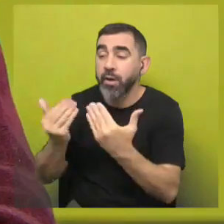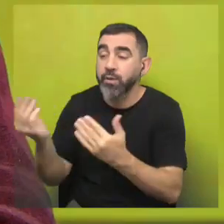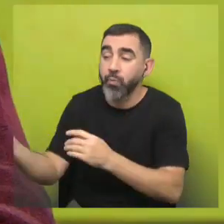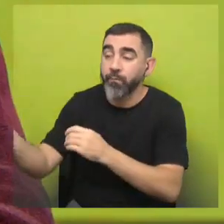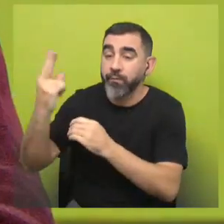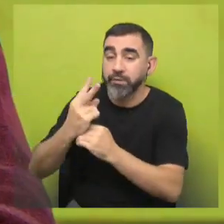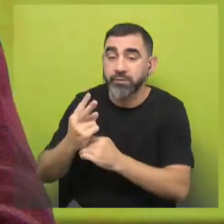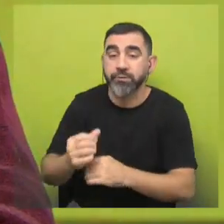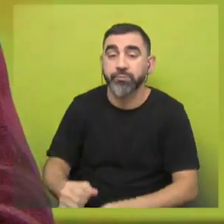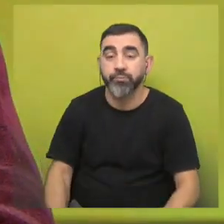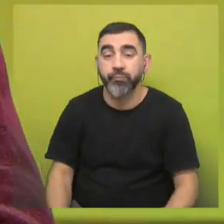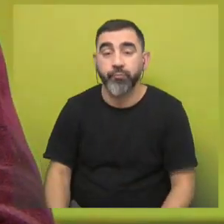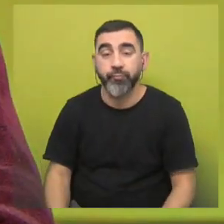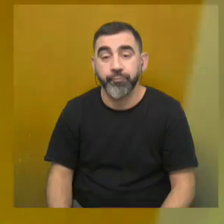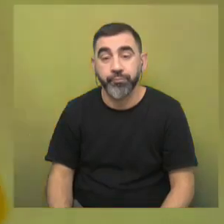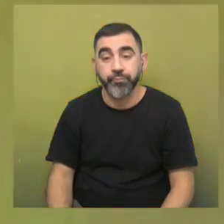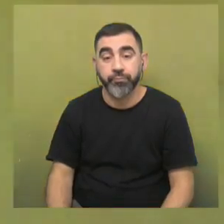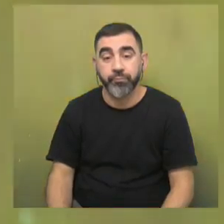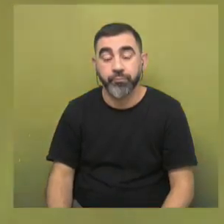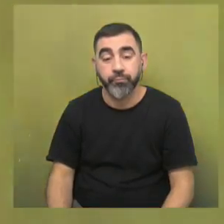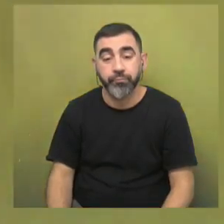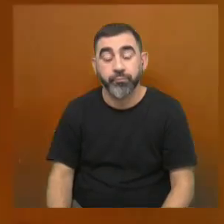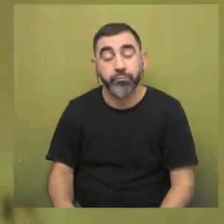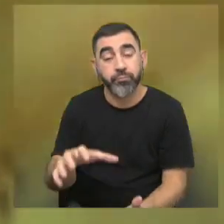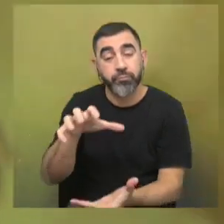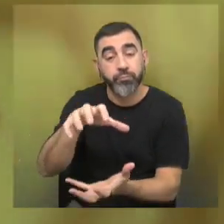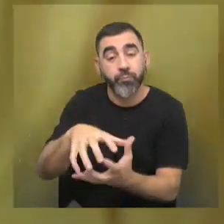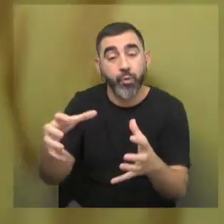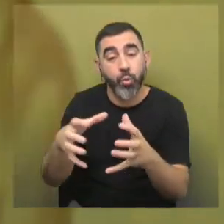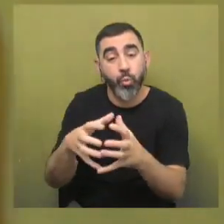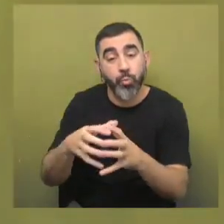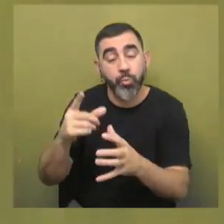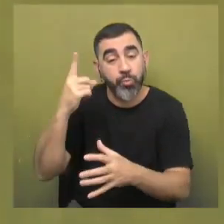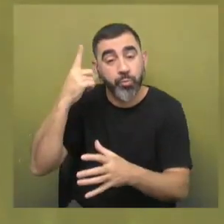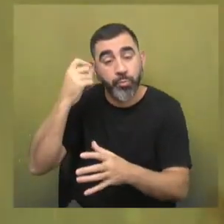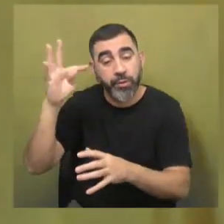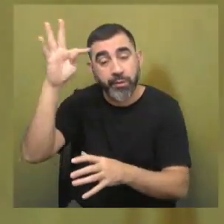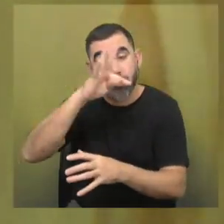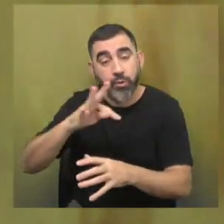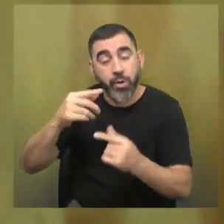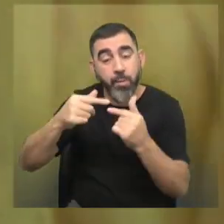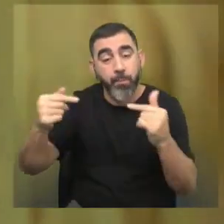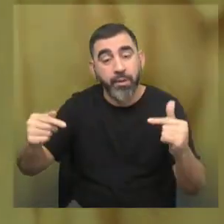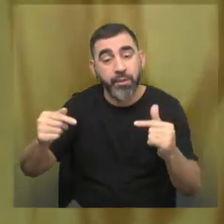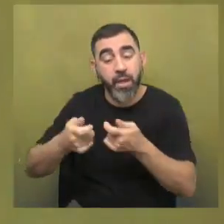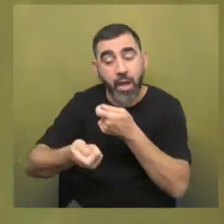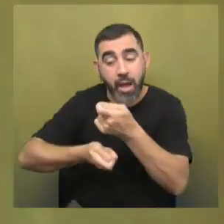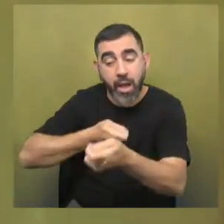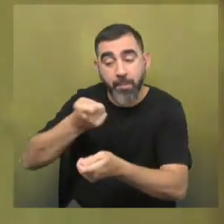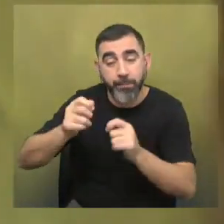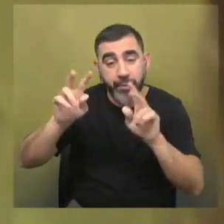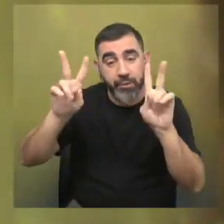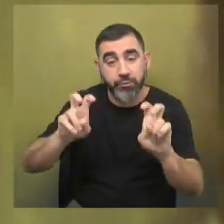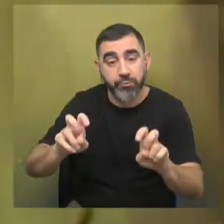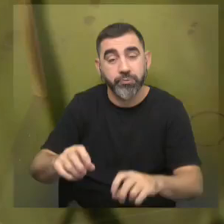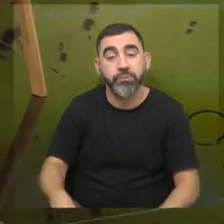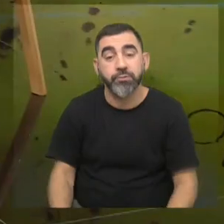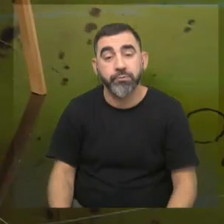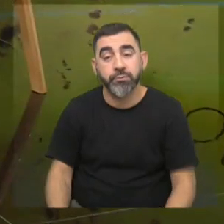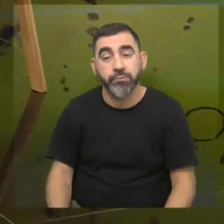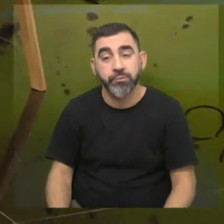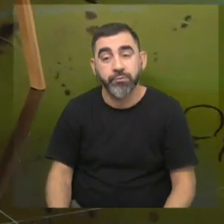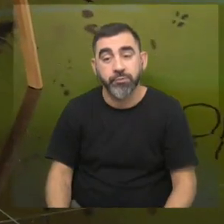la investigación básica en productos utilizables e incluso comercializables. En ese sentido, el primer paso será un intercambio de